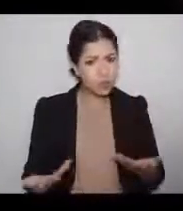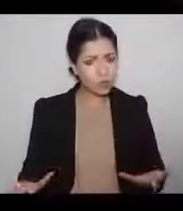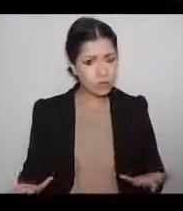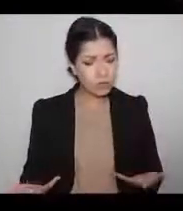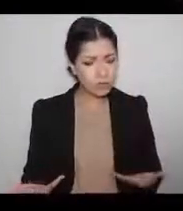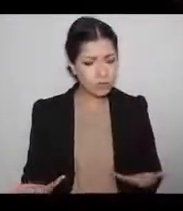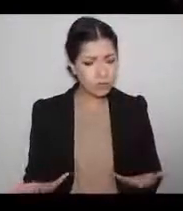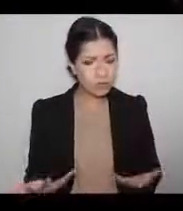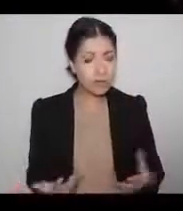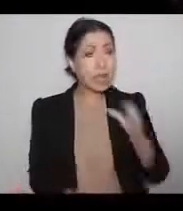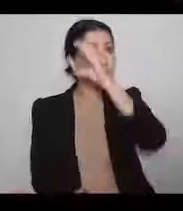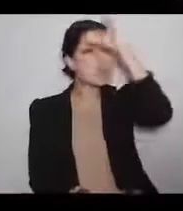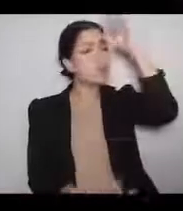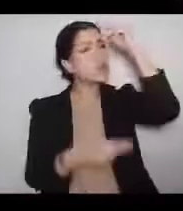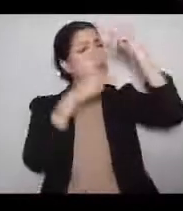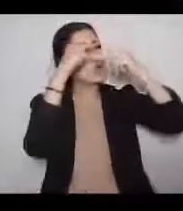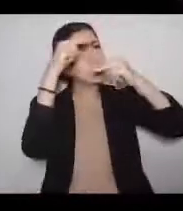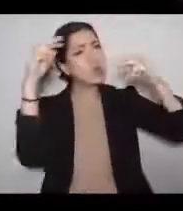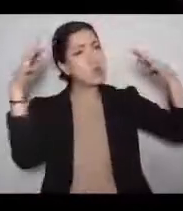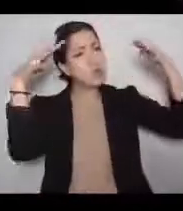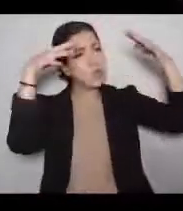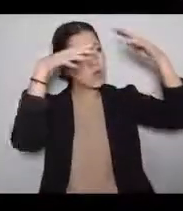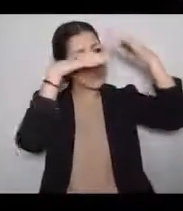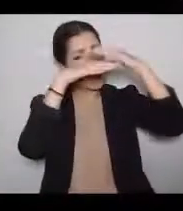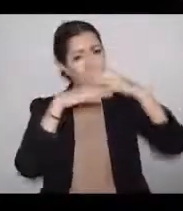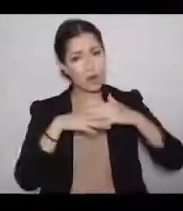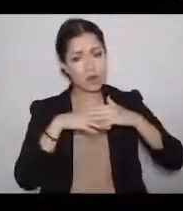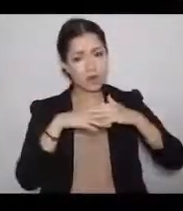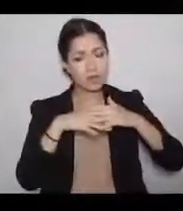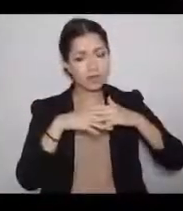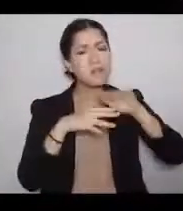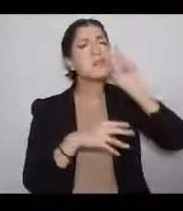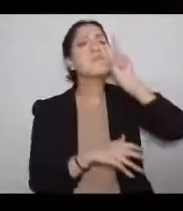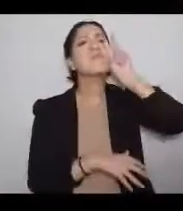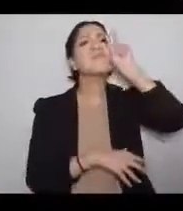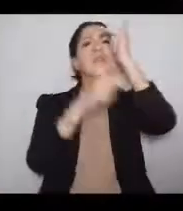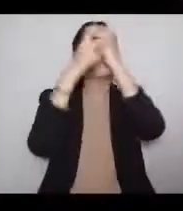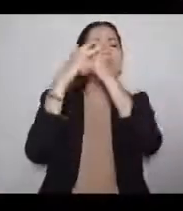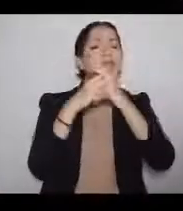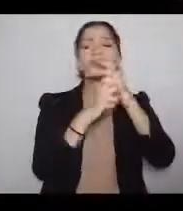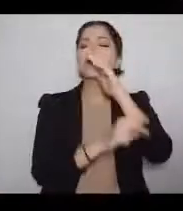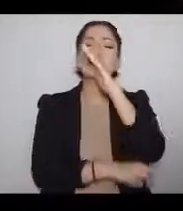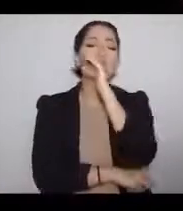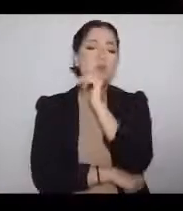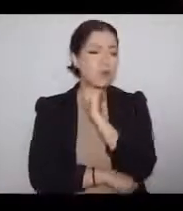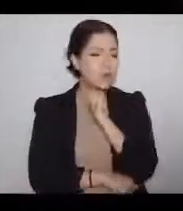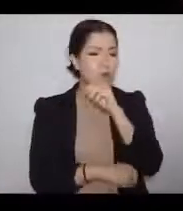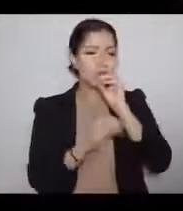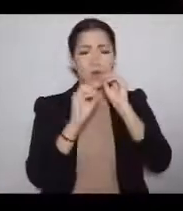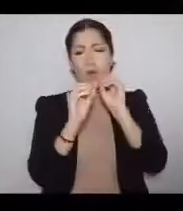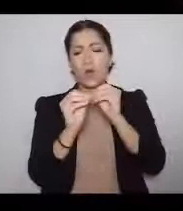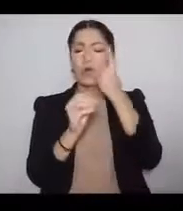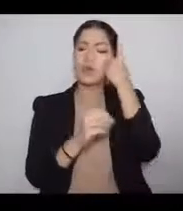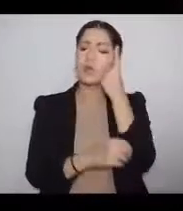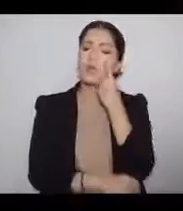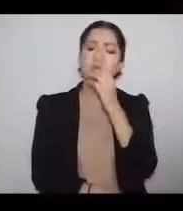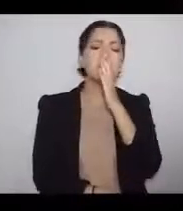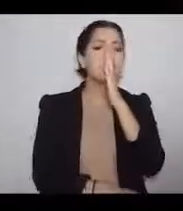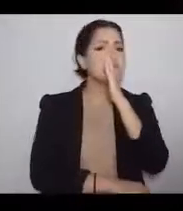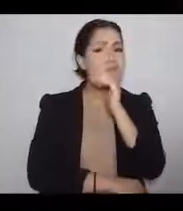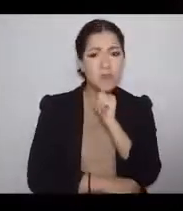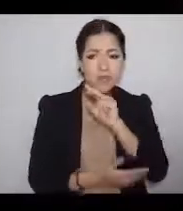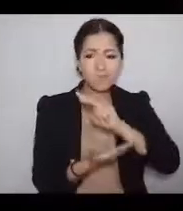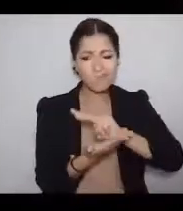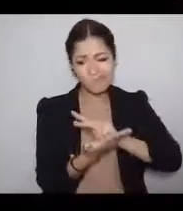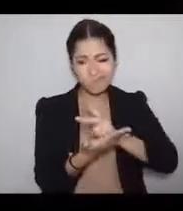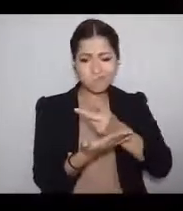El cielo está nublado. No podré observar nada, tampoco podré dormir. Tengo